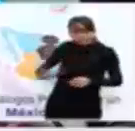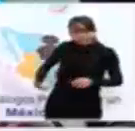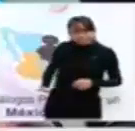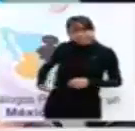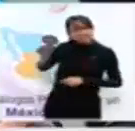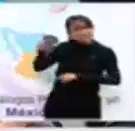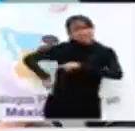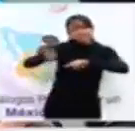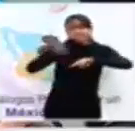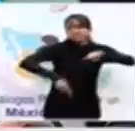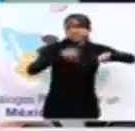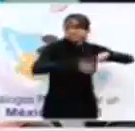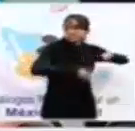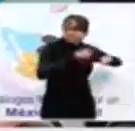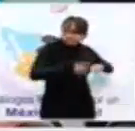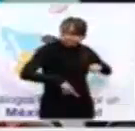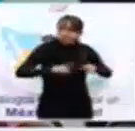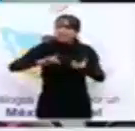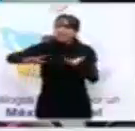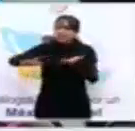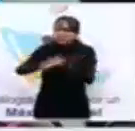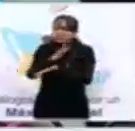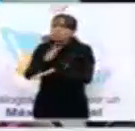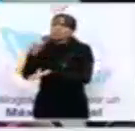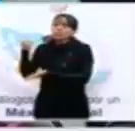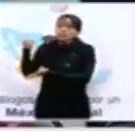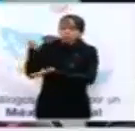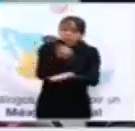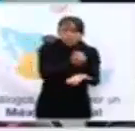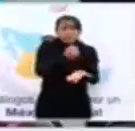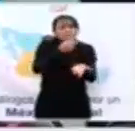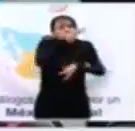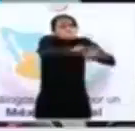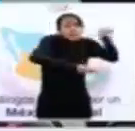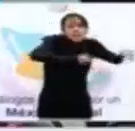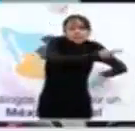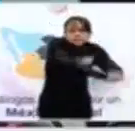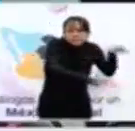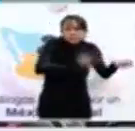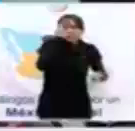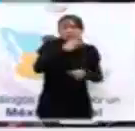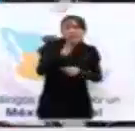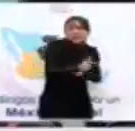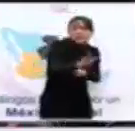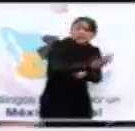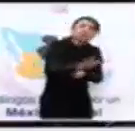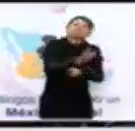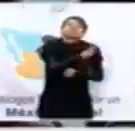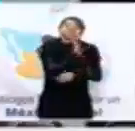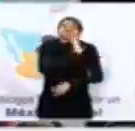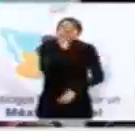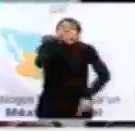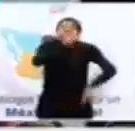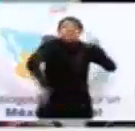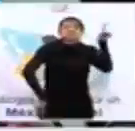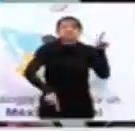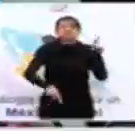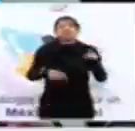Desapareció el crédito rural y nos lo cambiaron por subsidios, el Procampo